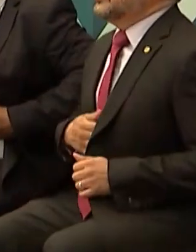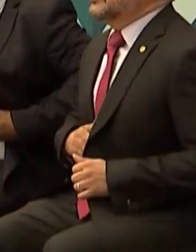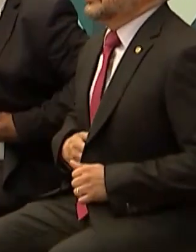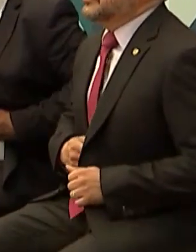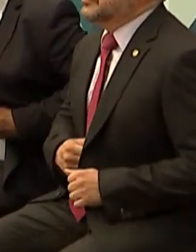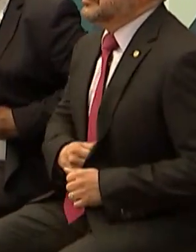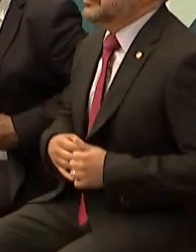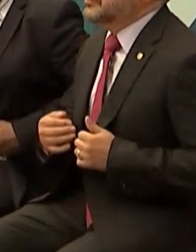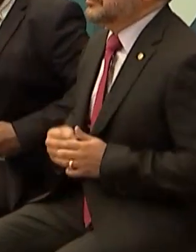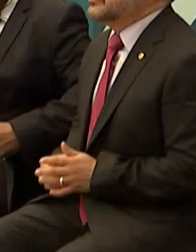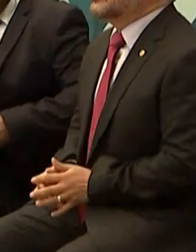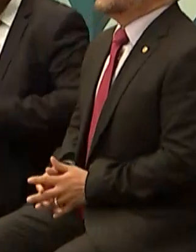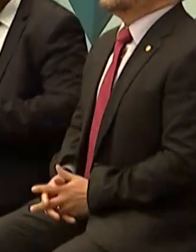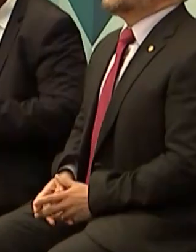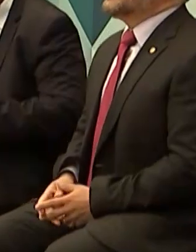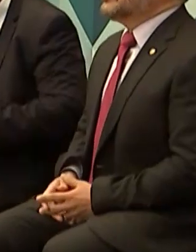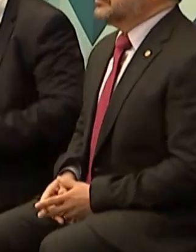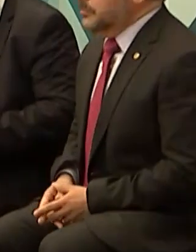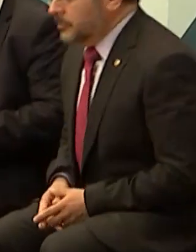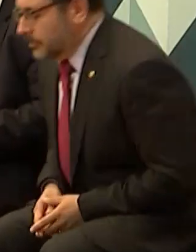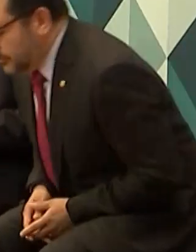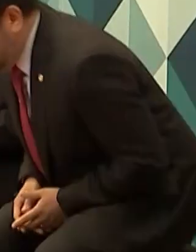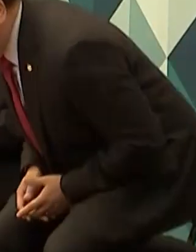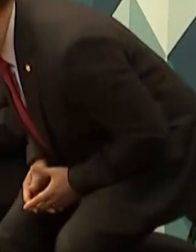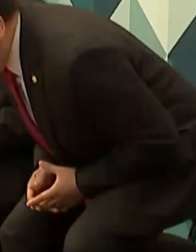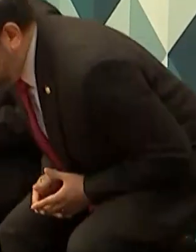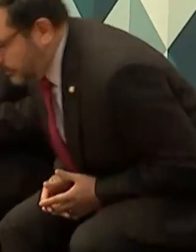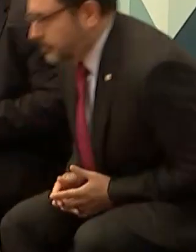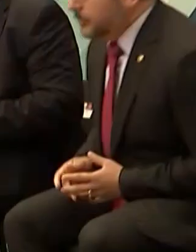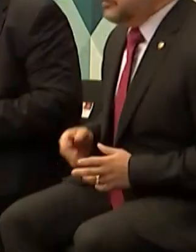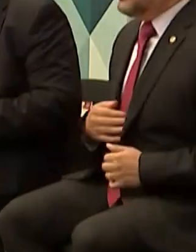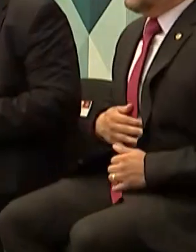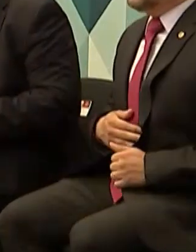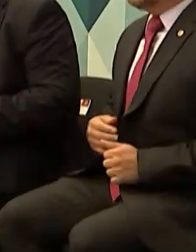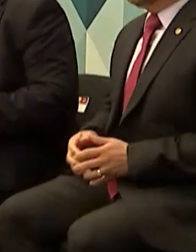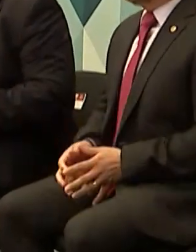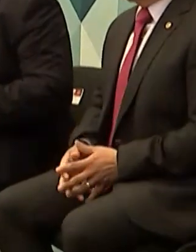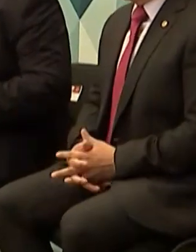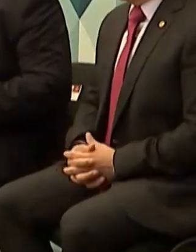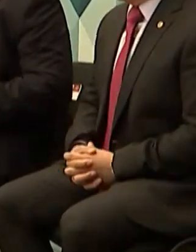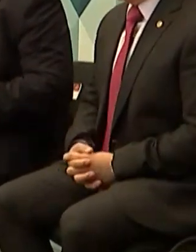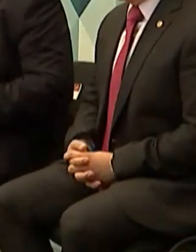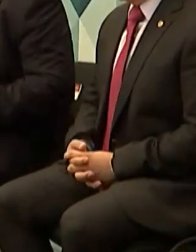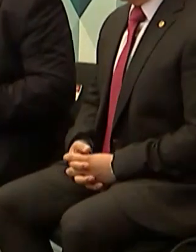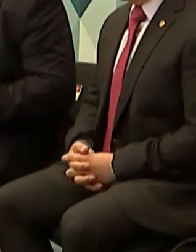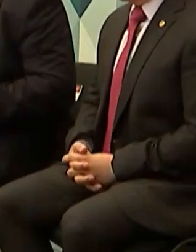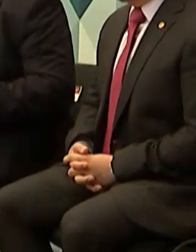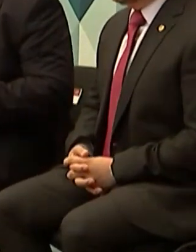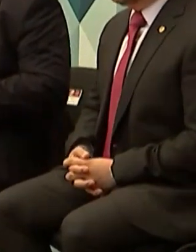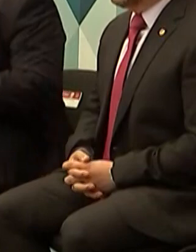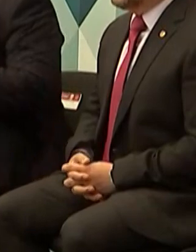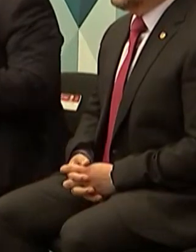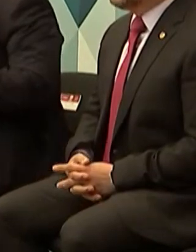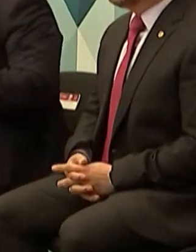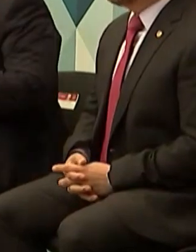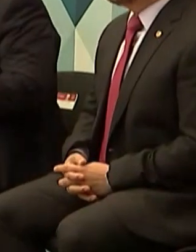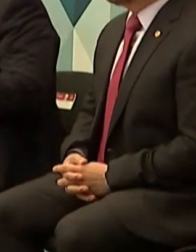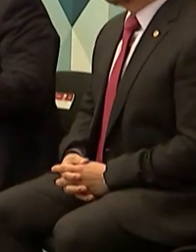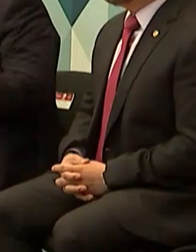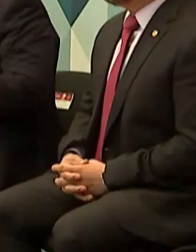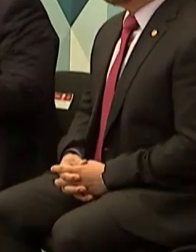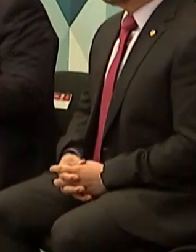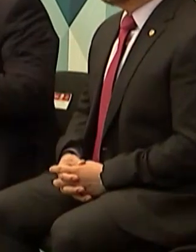Preside la 12ª Conferencia Internacional de Educación Postsecundaria, Superior e